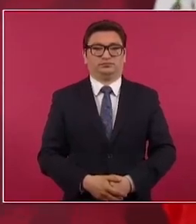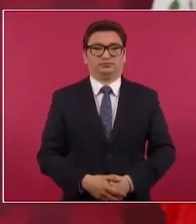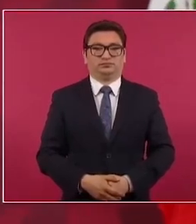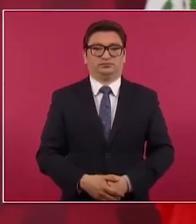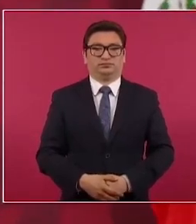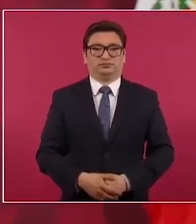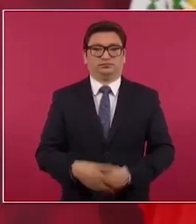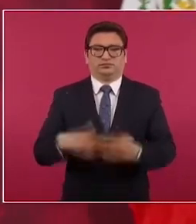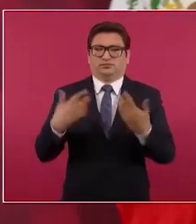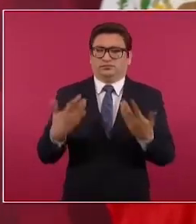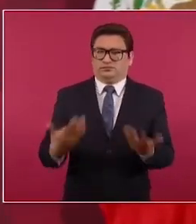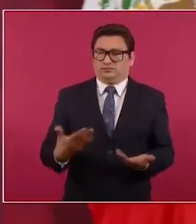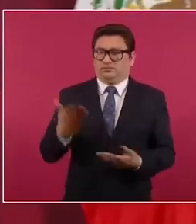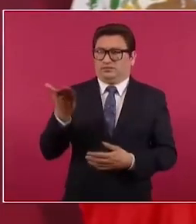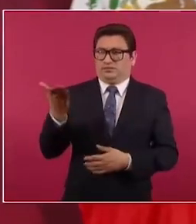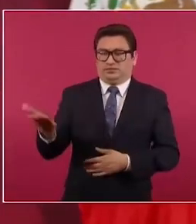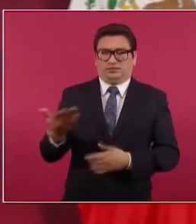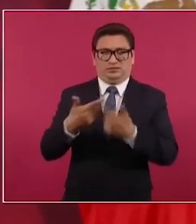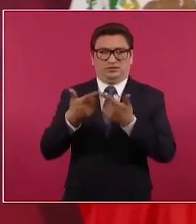el presidente del PAN